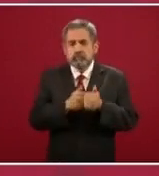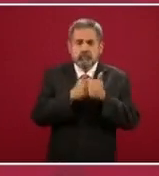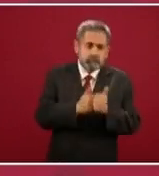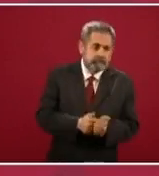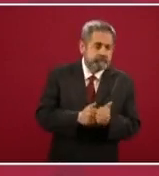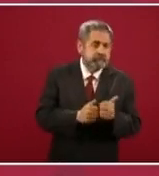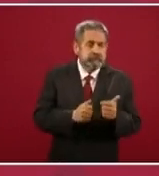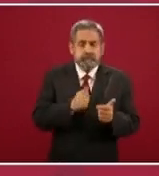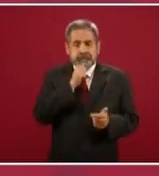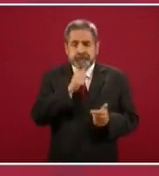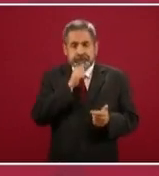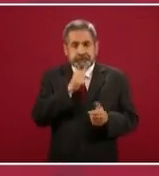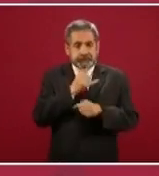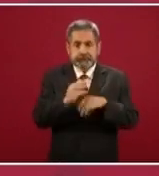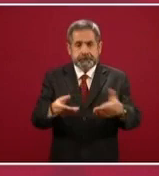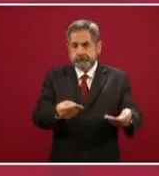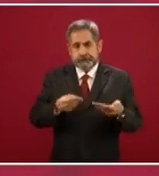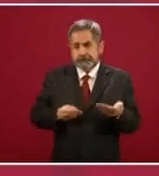pararon,